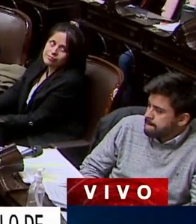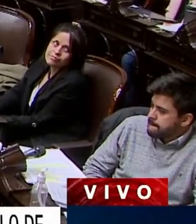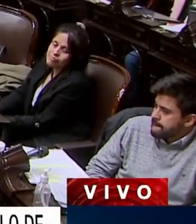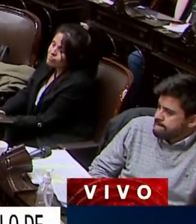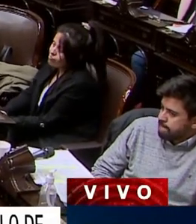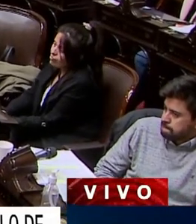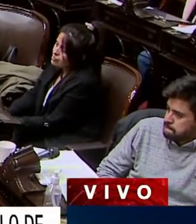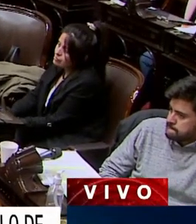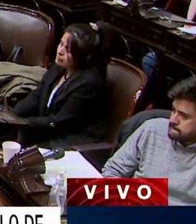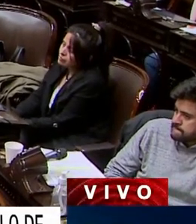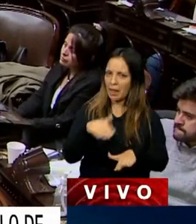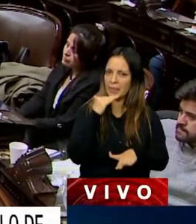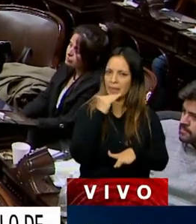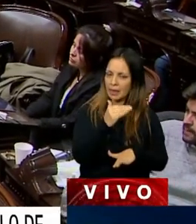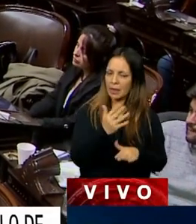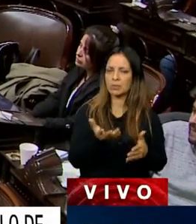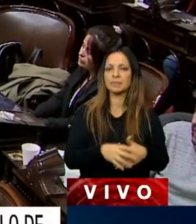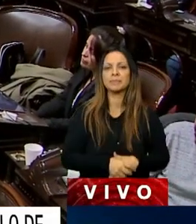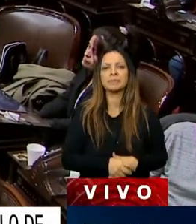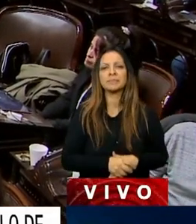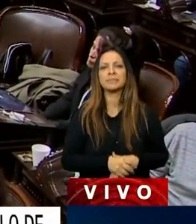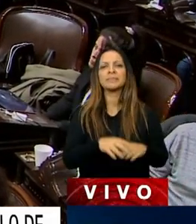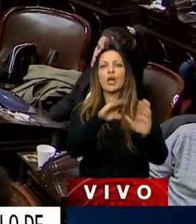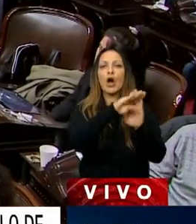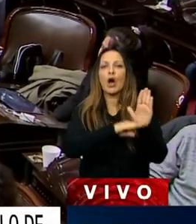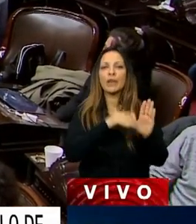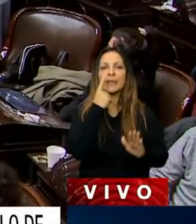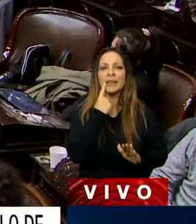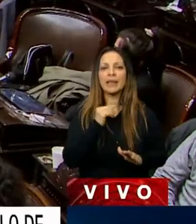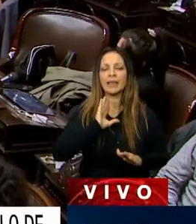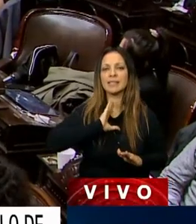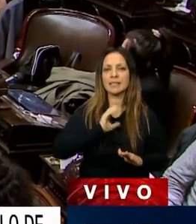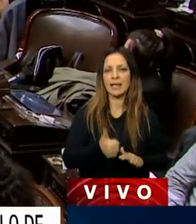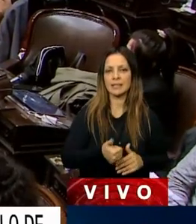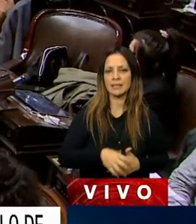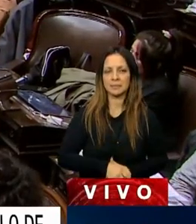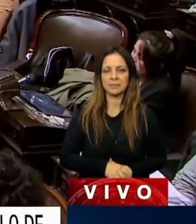Ahora lo digo, pero orden del día 16.